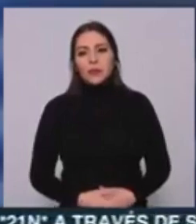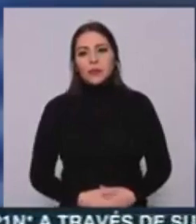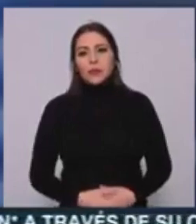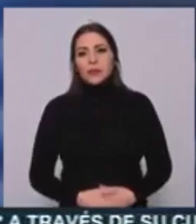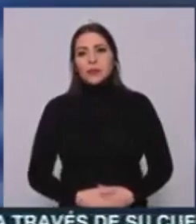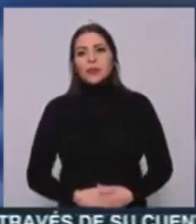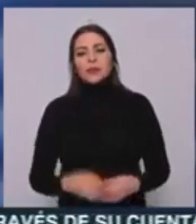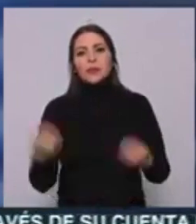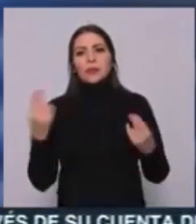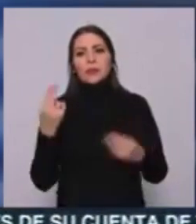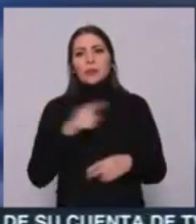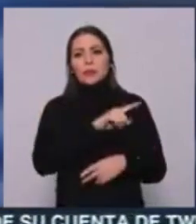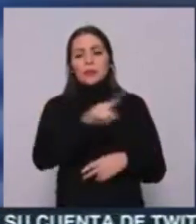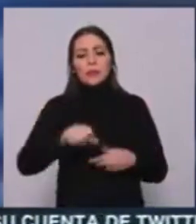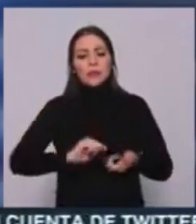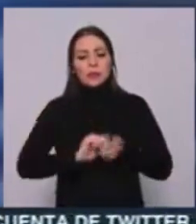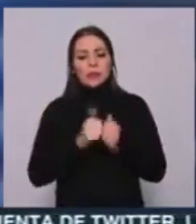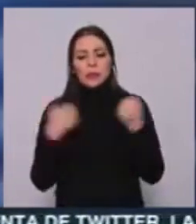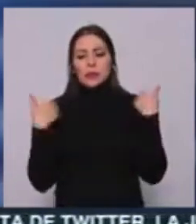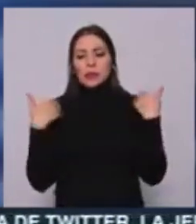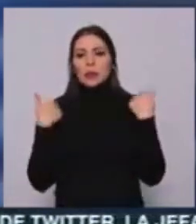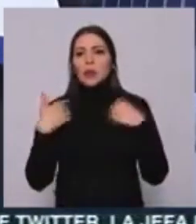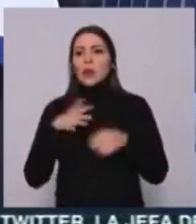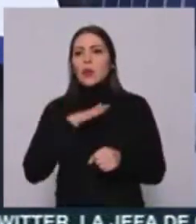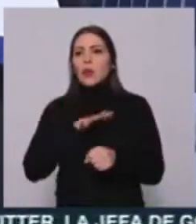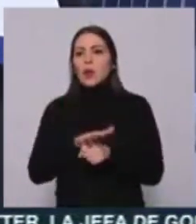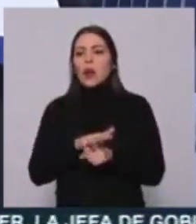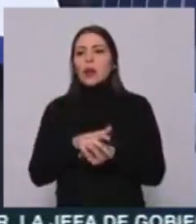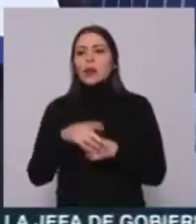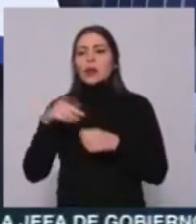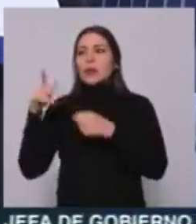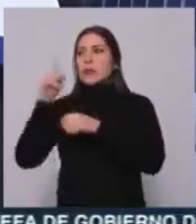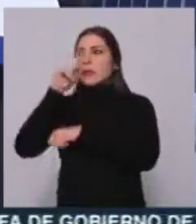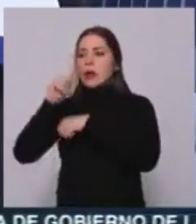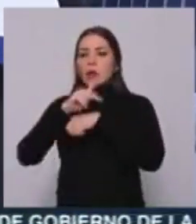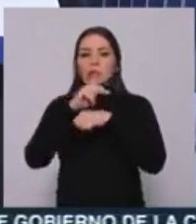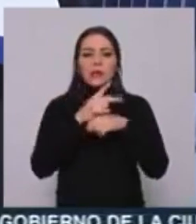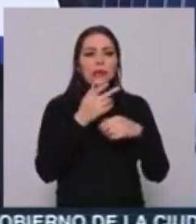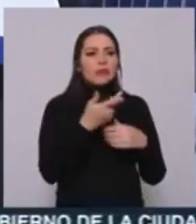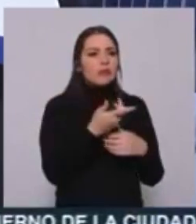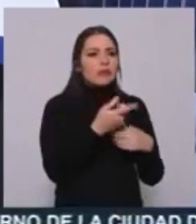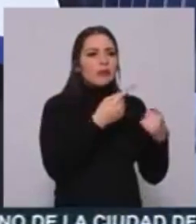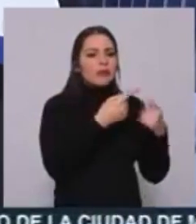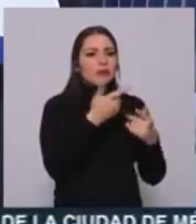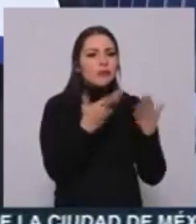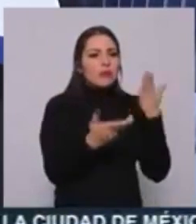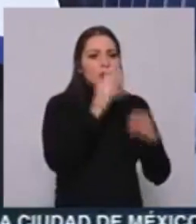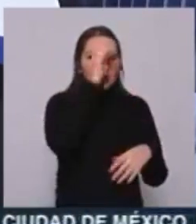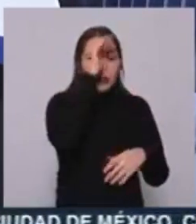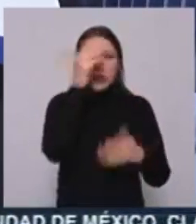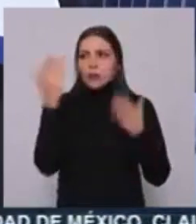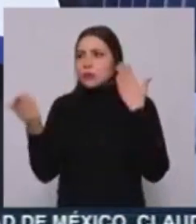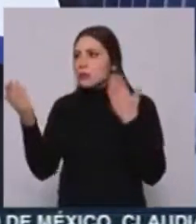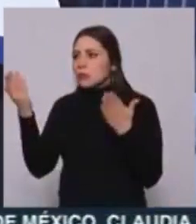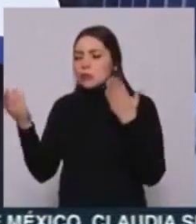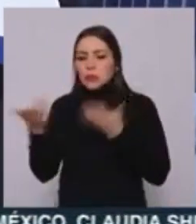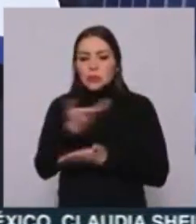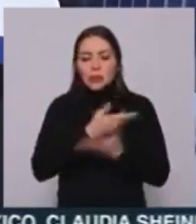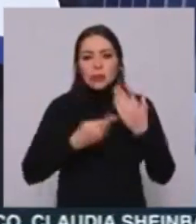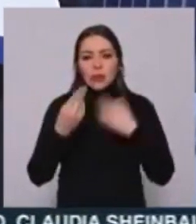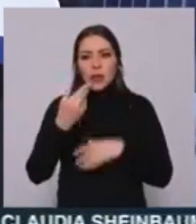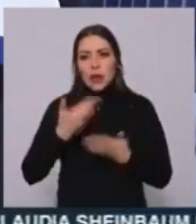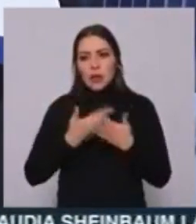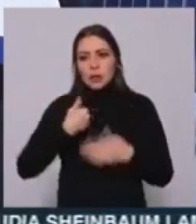diferencias en el hemisferio y creo que yo tengo la capacidad precisamente de sentar a la mesa. Y creo que